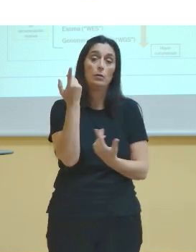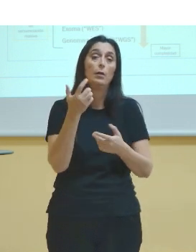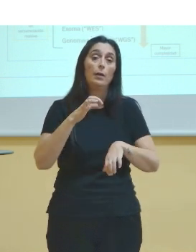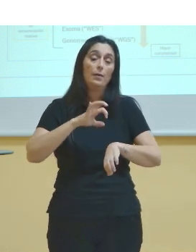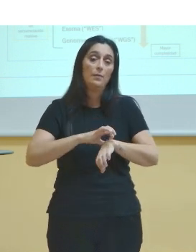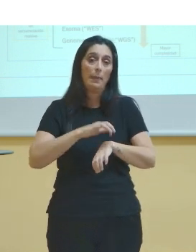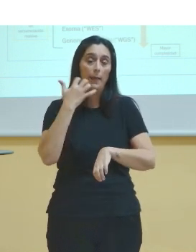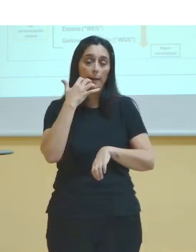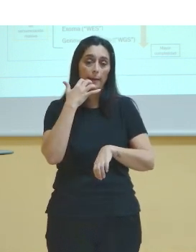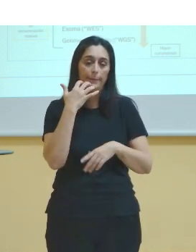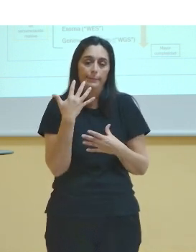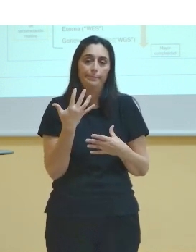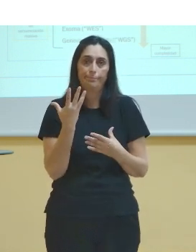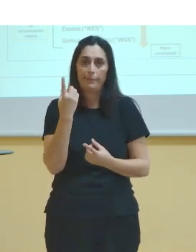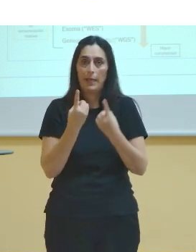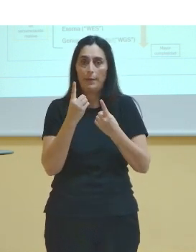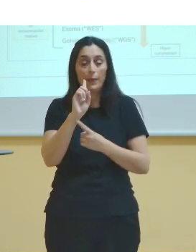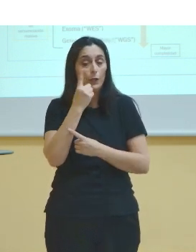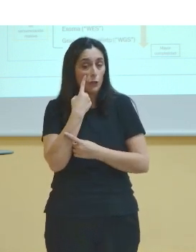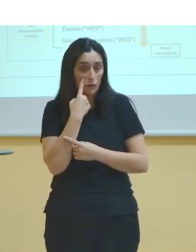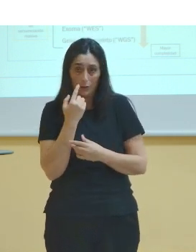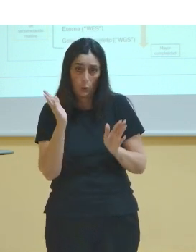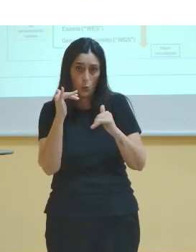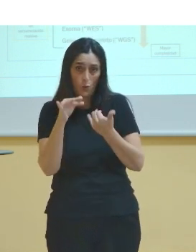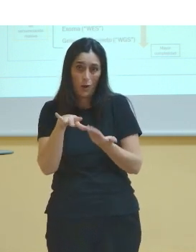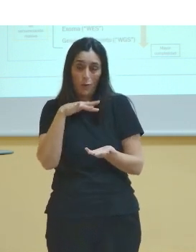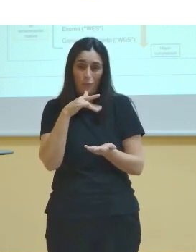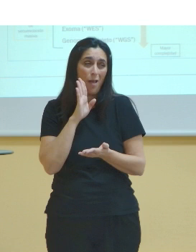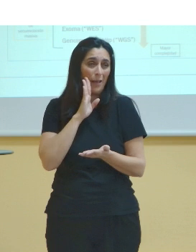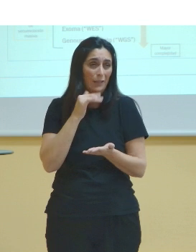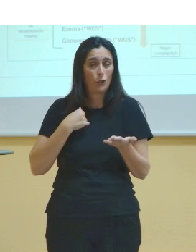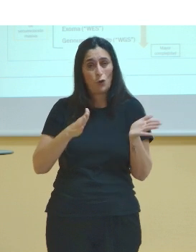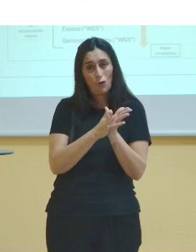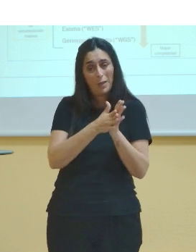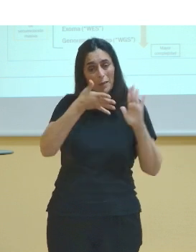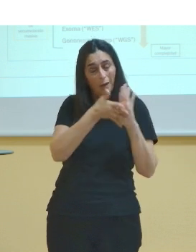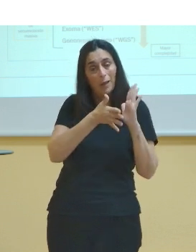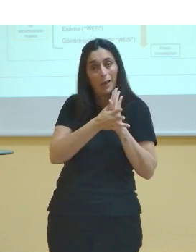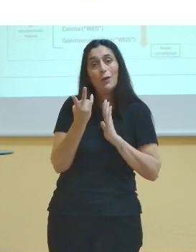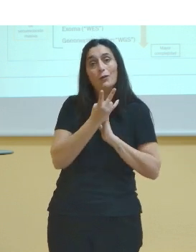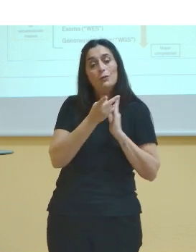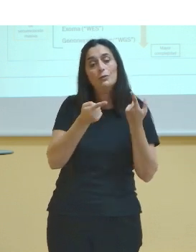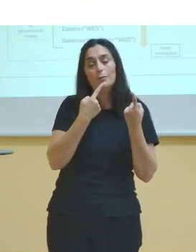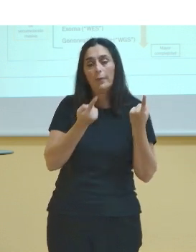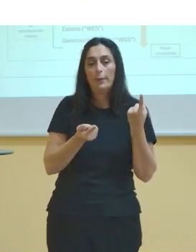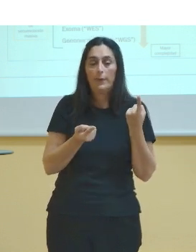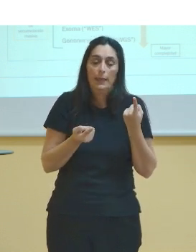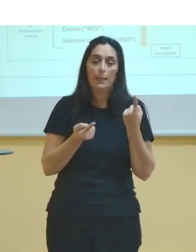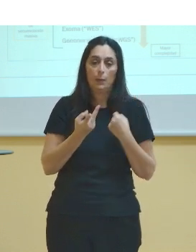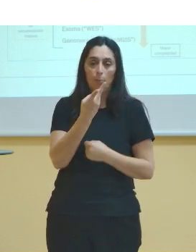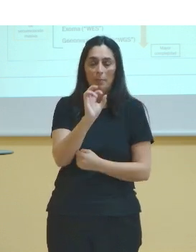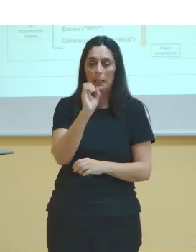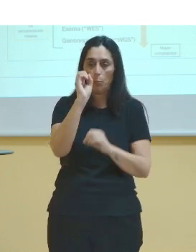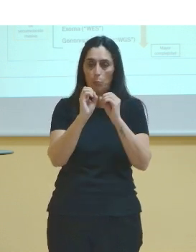raras tienen, muchas de ellas no están diagnosticadas y como decían antes mis compañeros, pues hay casi un